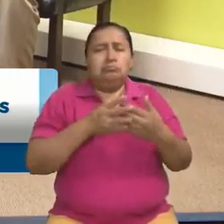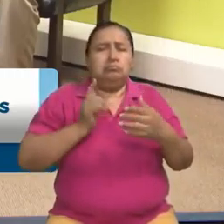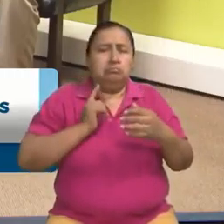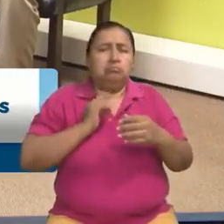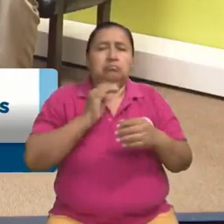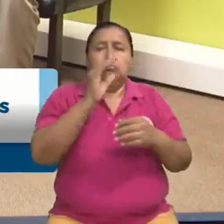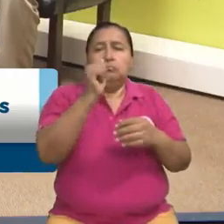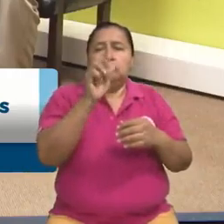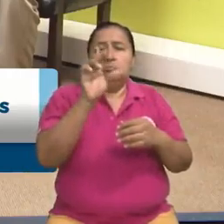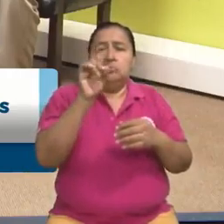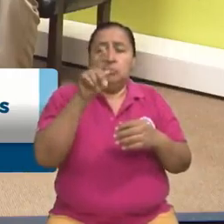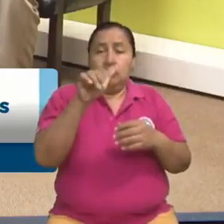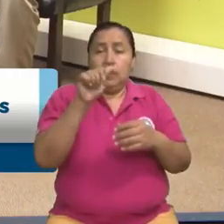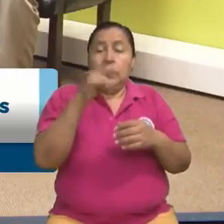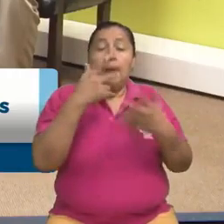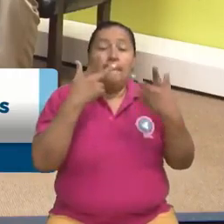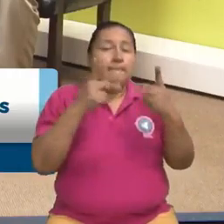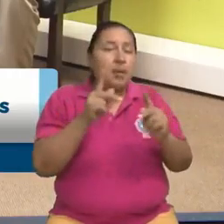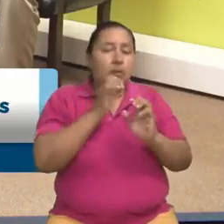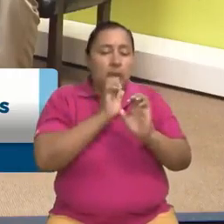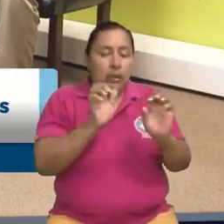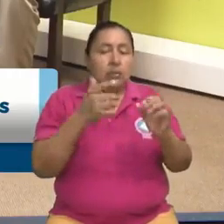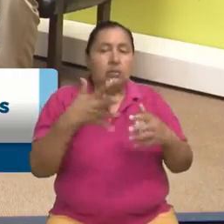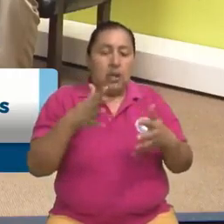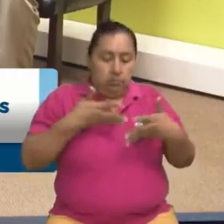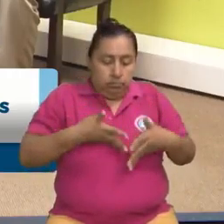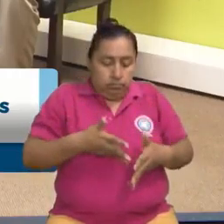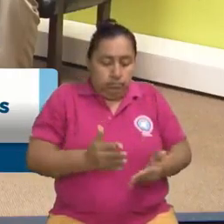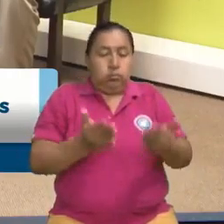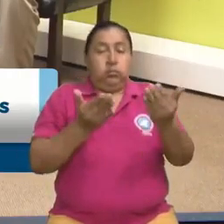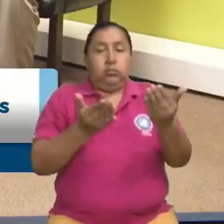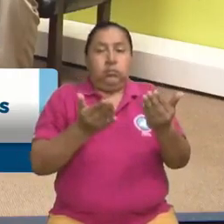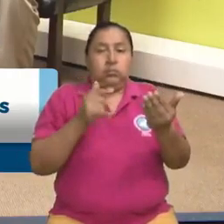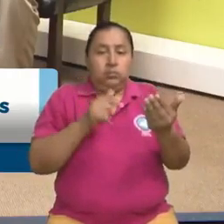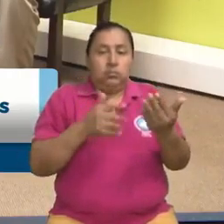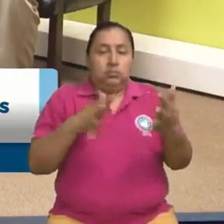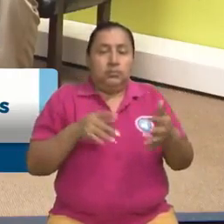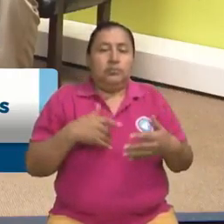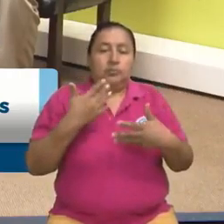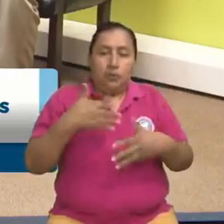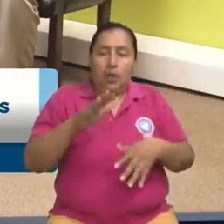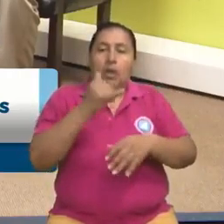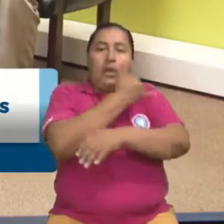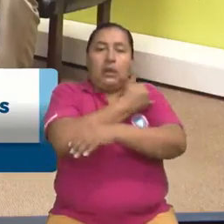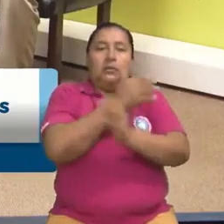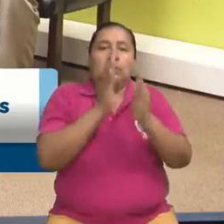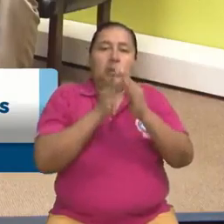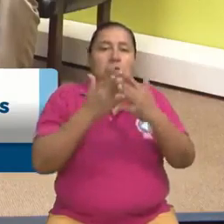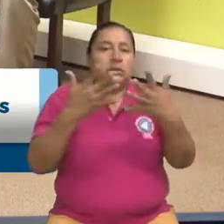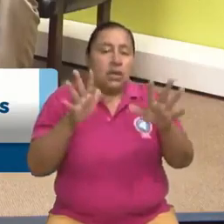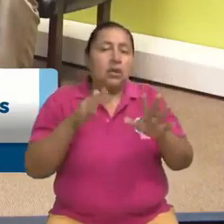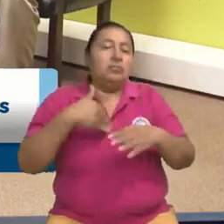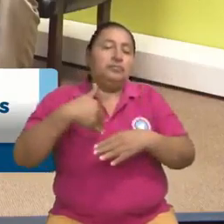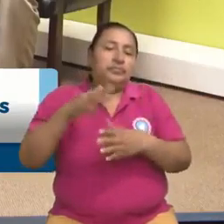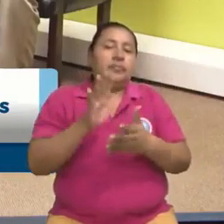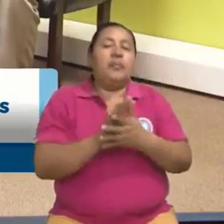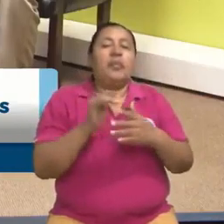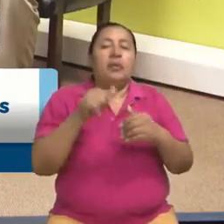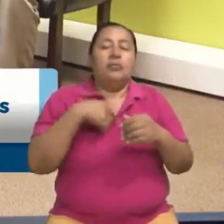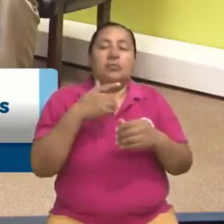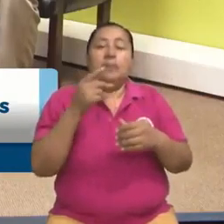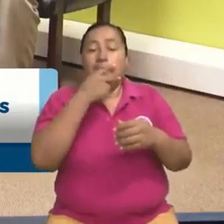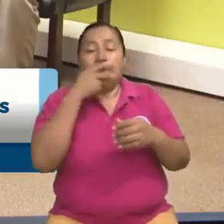cardiopatía congénita. Una vez que el niño nace, le dan de alta, es llevado a su casa de habitación, se va